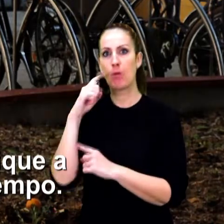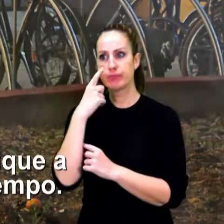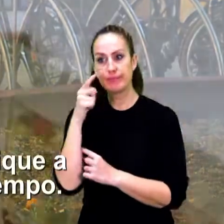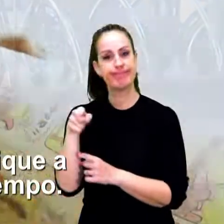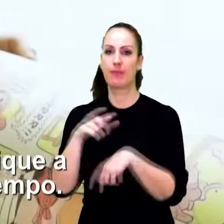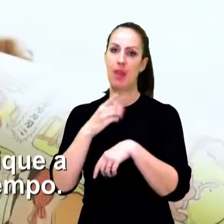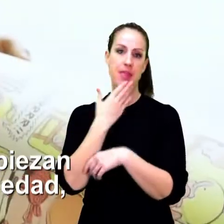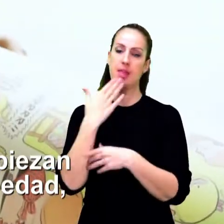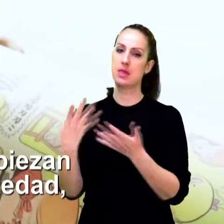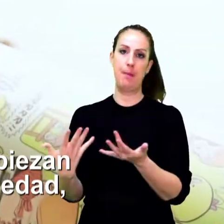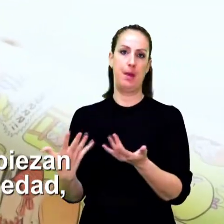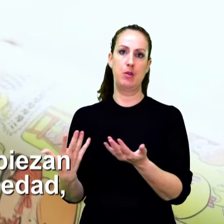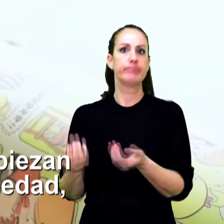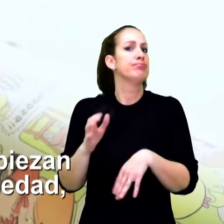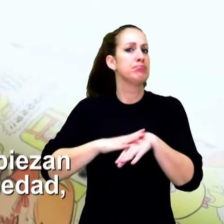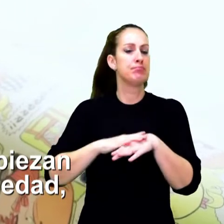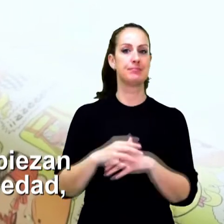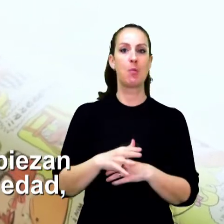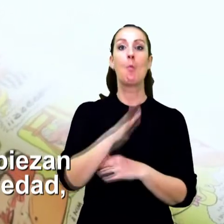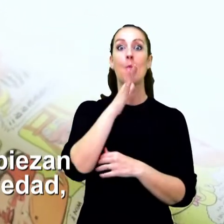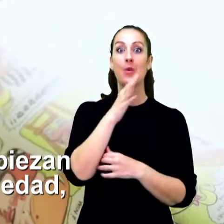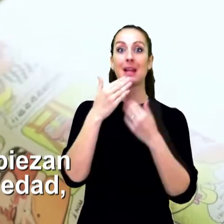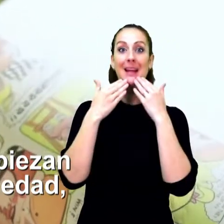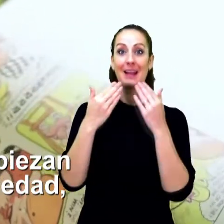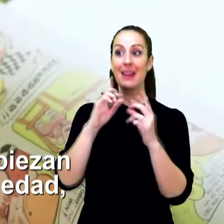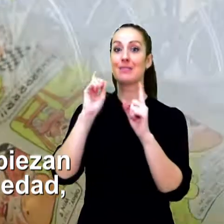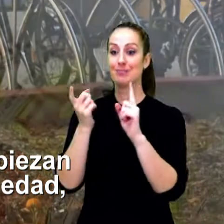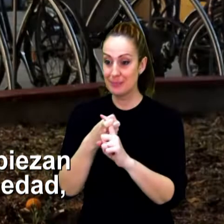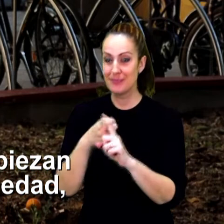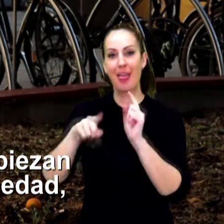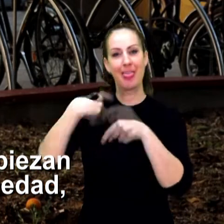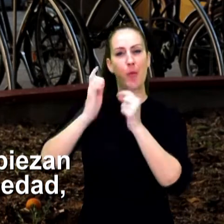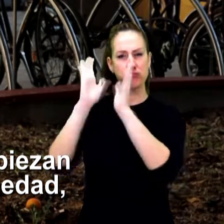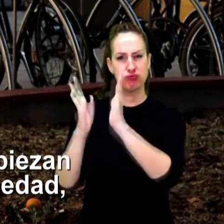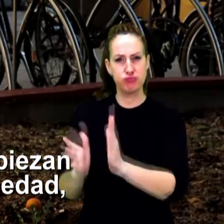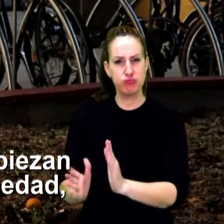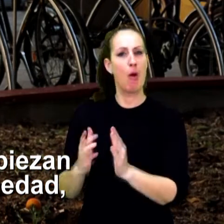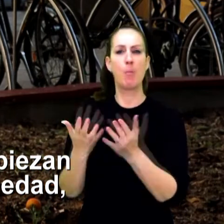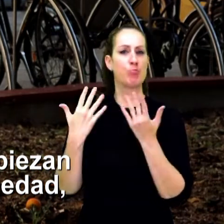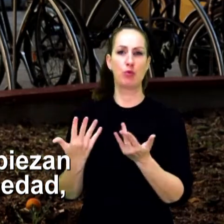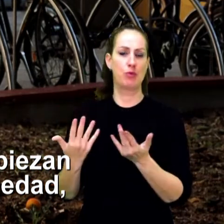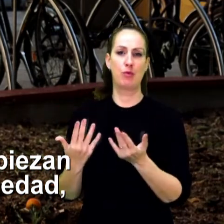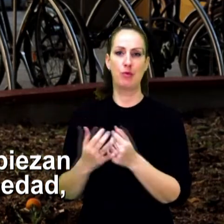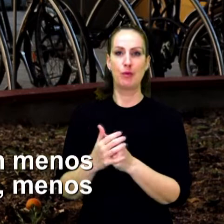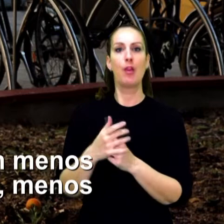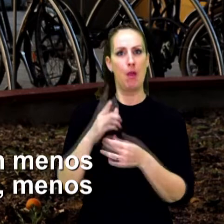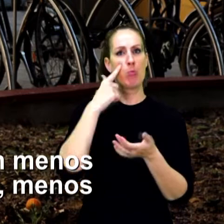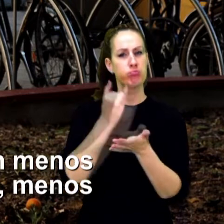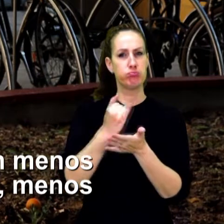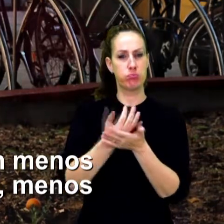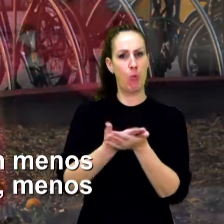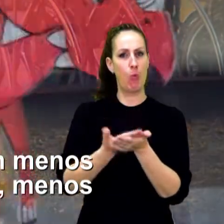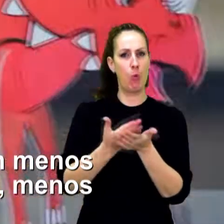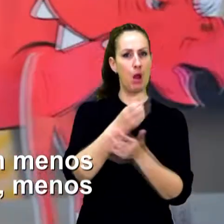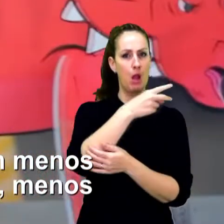podrá intervenir a tiempo. Se ha demostrado que los niños que empiezan una intervención entre los 2 y 3 años de edad,